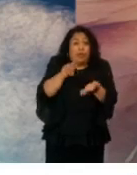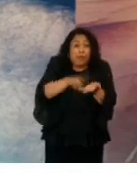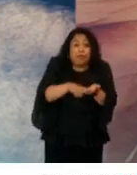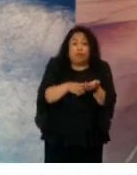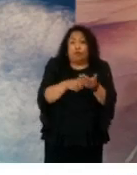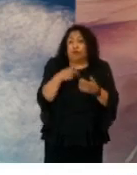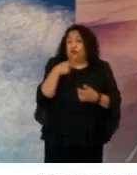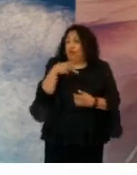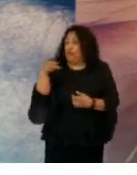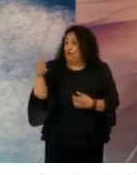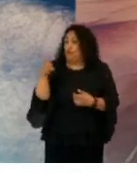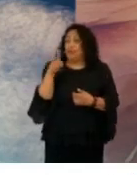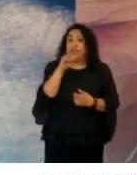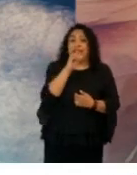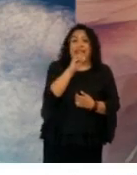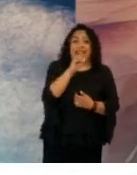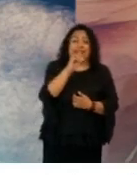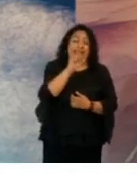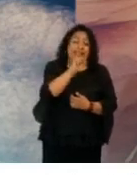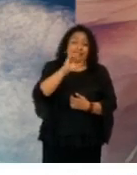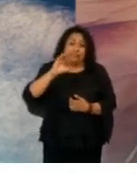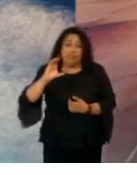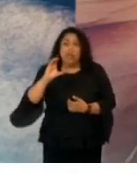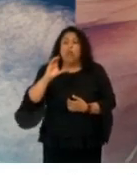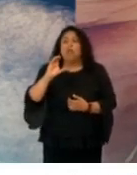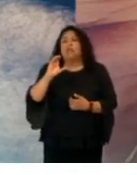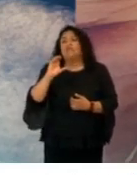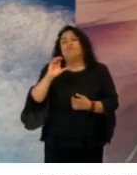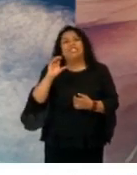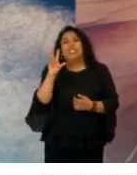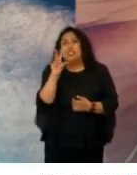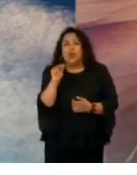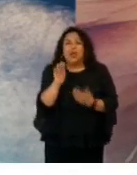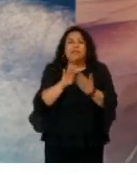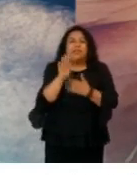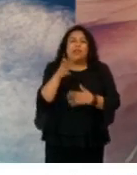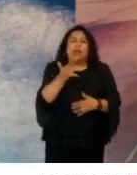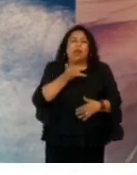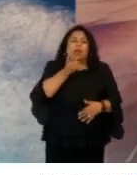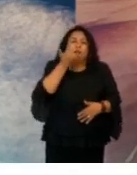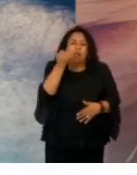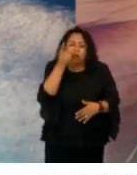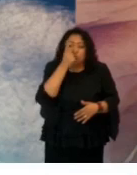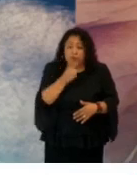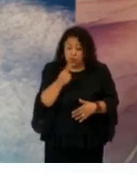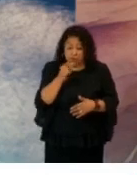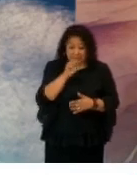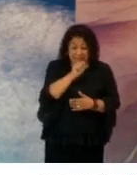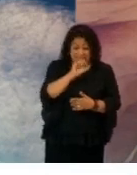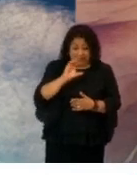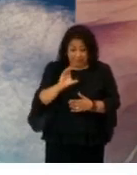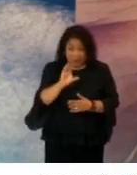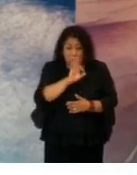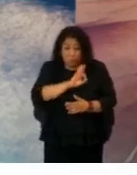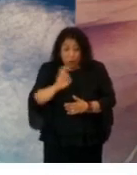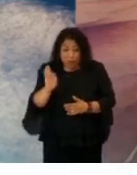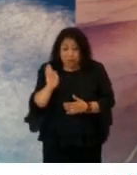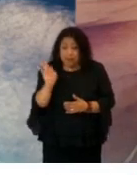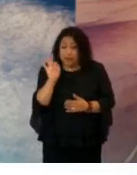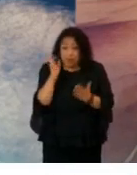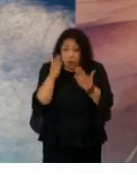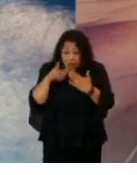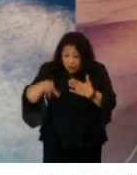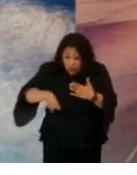de la sociedad civil. Y no caer en un error. No es posible hacer sociedad civil sin Estado y